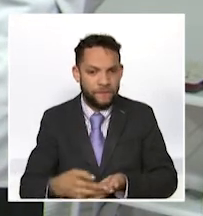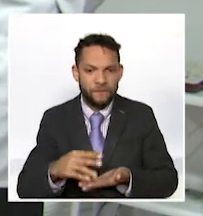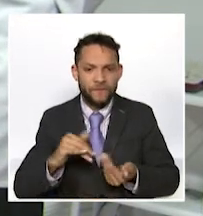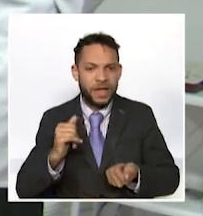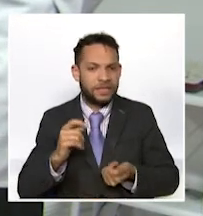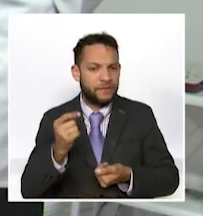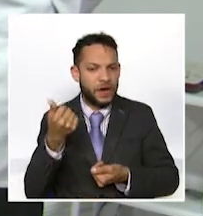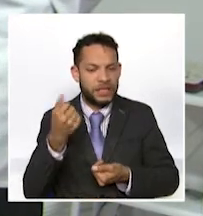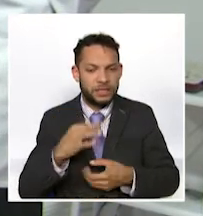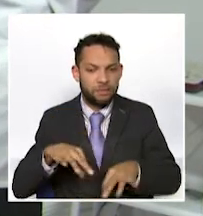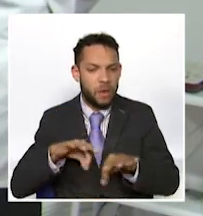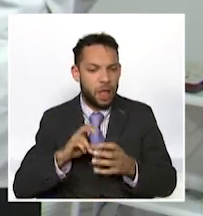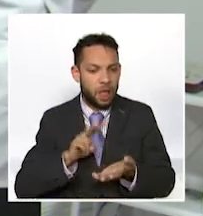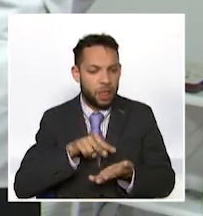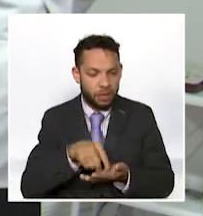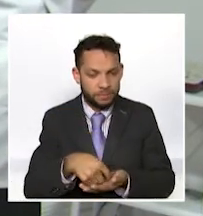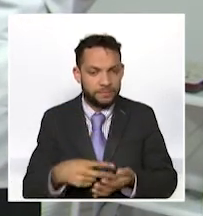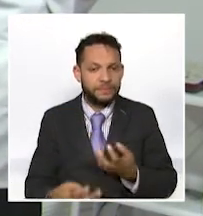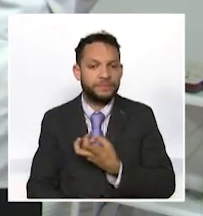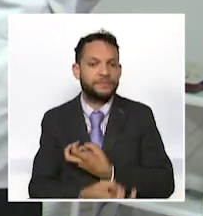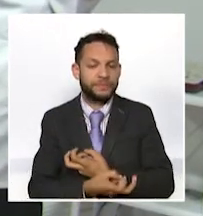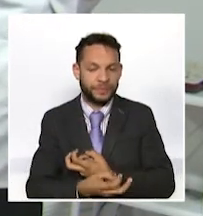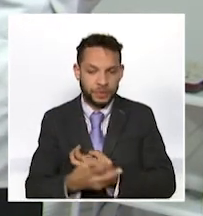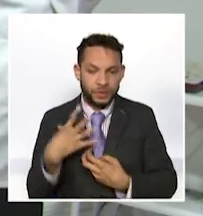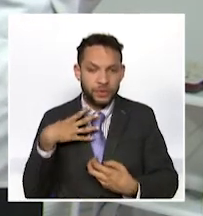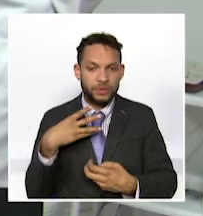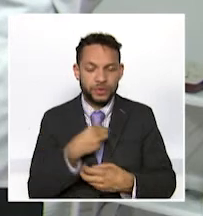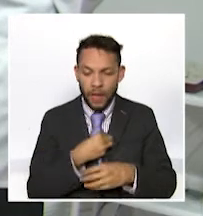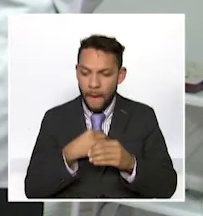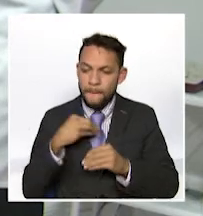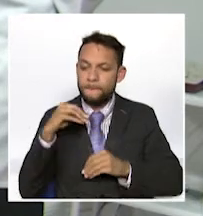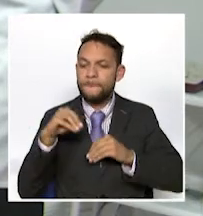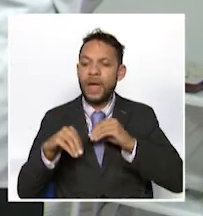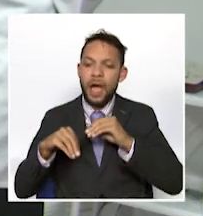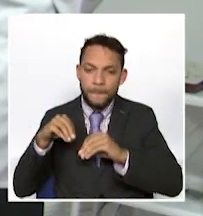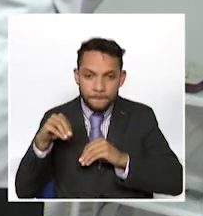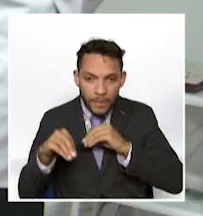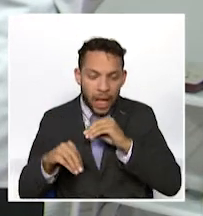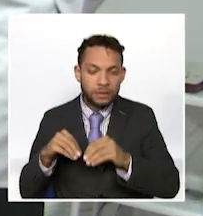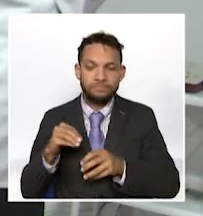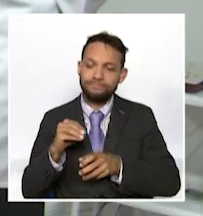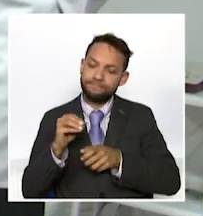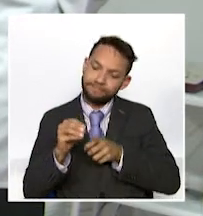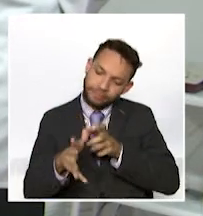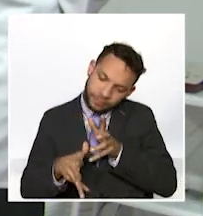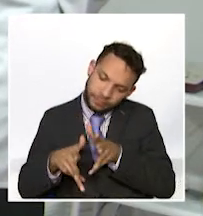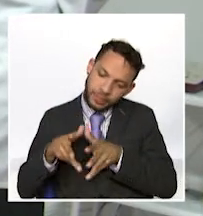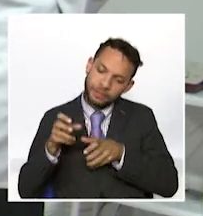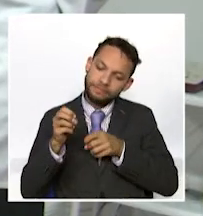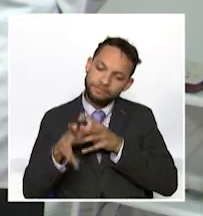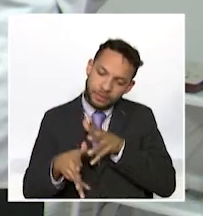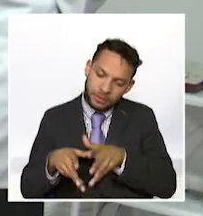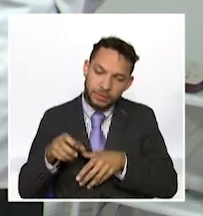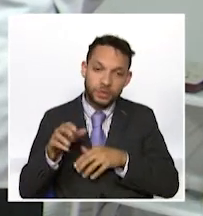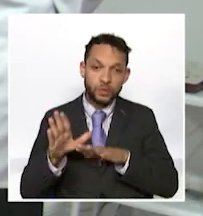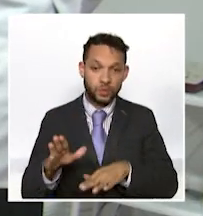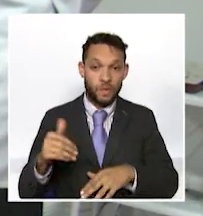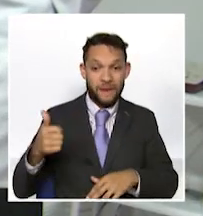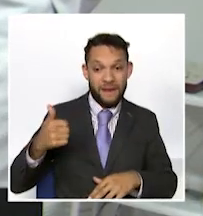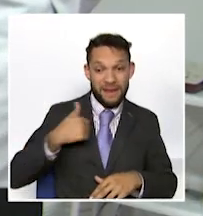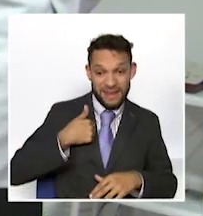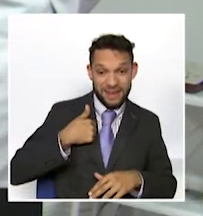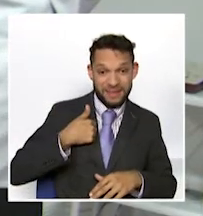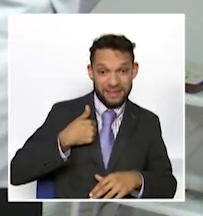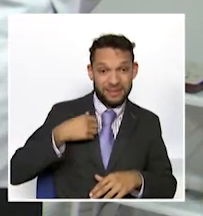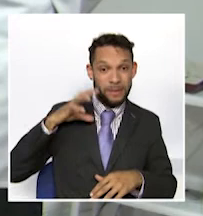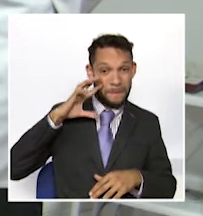digamos que una barrera que hemos tenido que romper con quiropraxia avanzada. Hemos desarrollado una técnica, se desarrolló en Canadá precisamente,